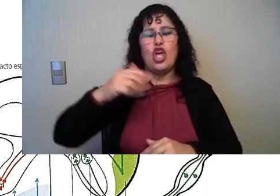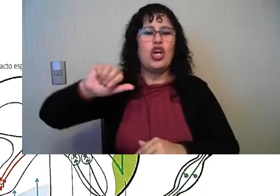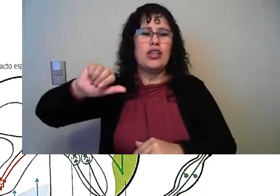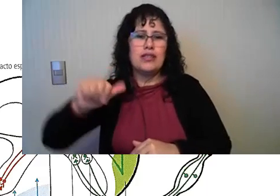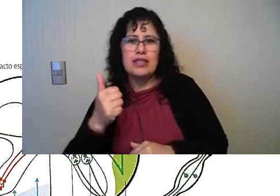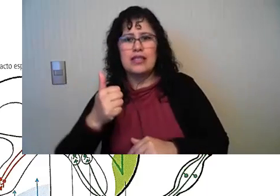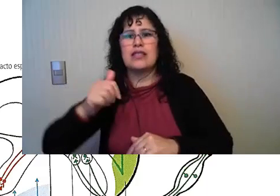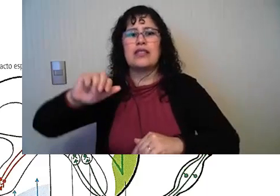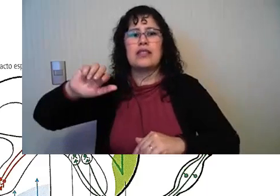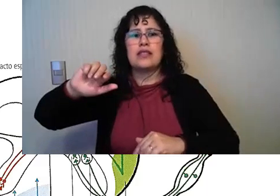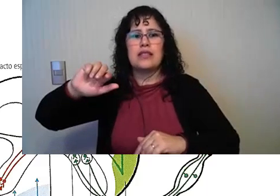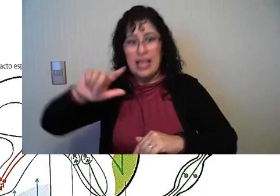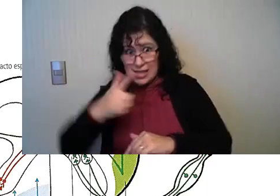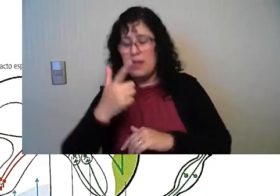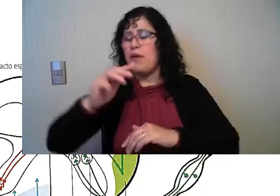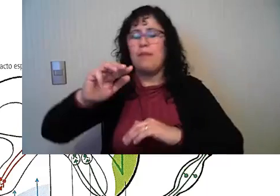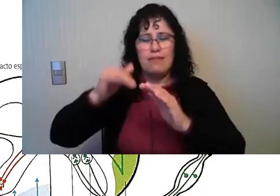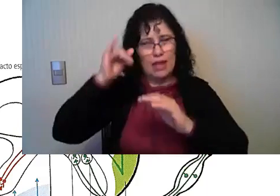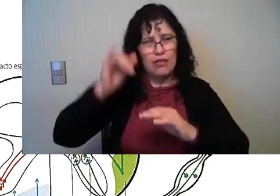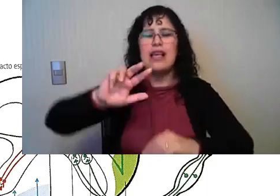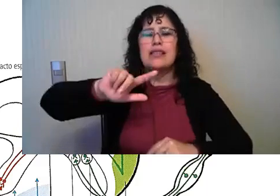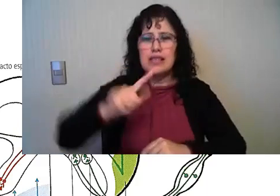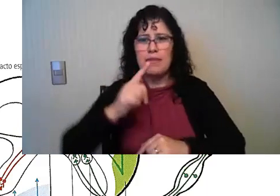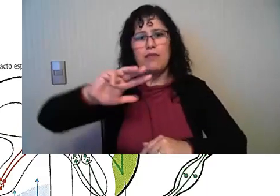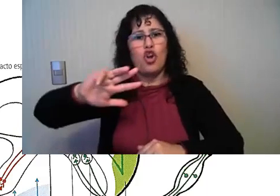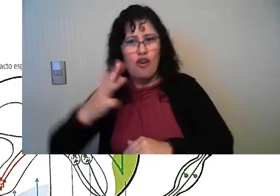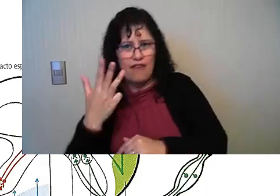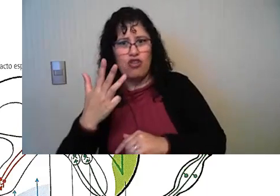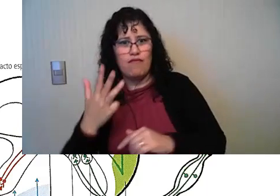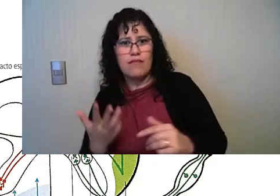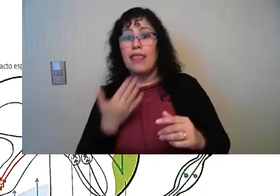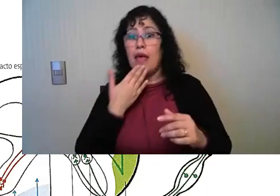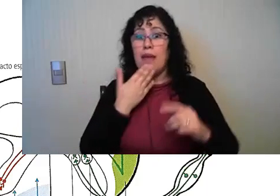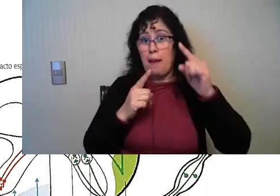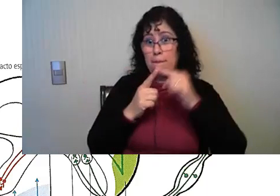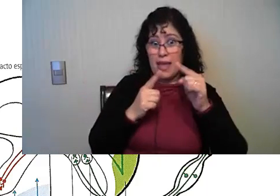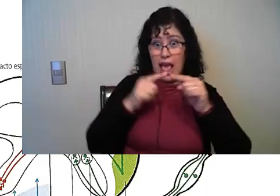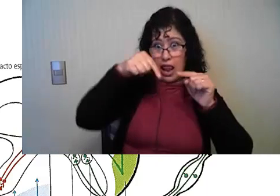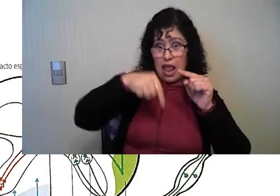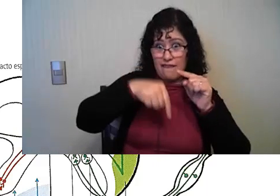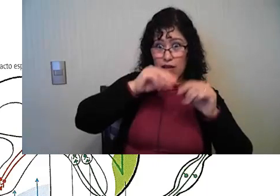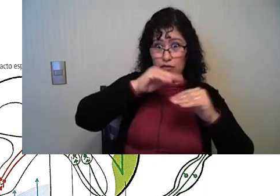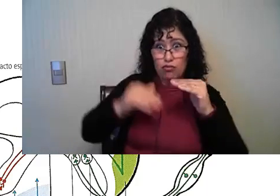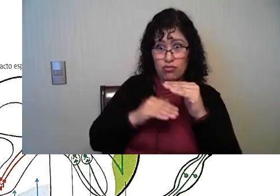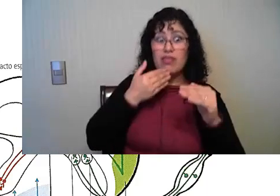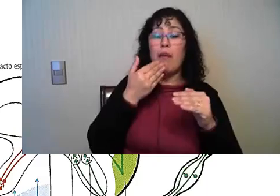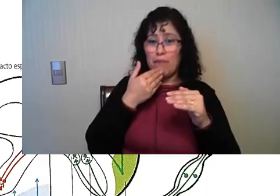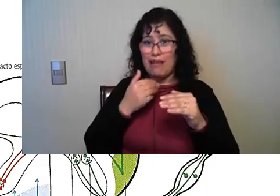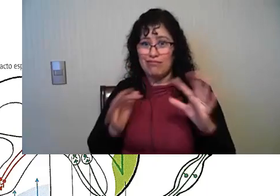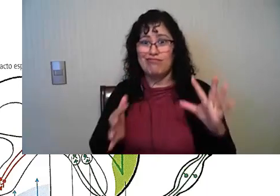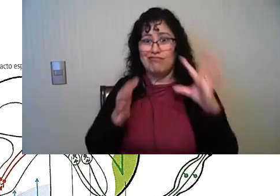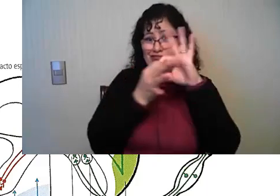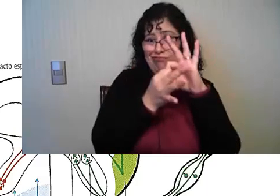núcleo espinal lo mismo, al quinto, al séptimo, al noveno y al décimo. Por tanto, también forman